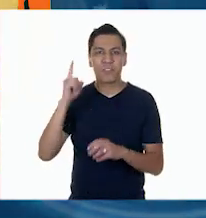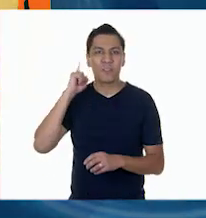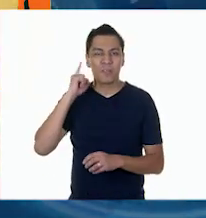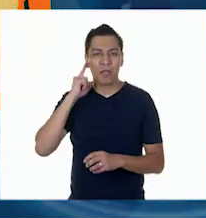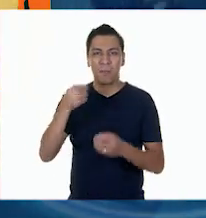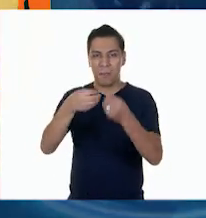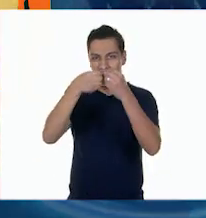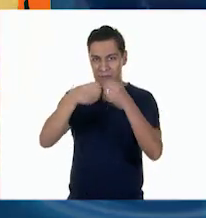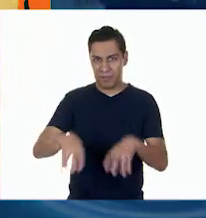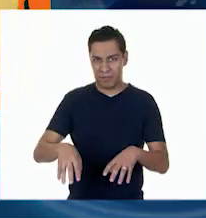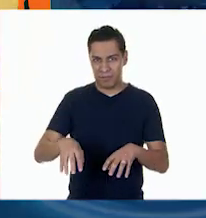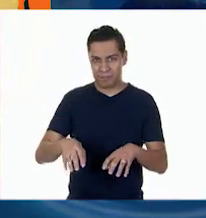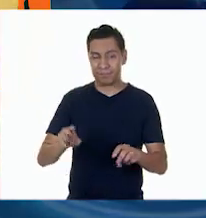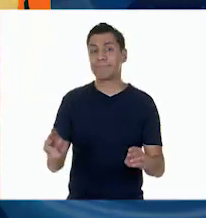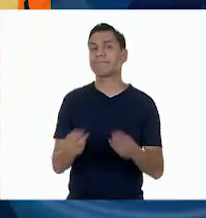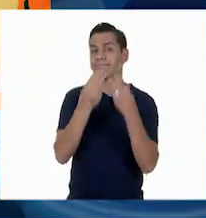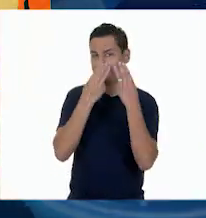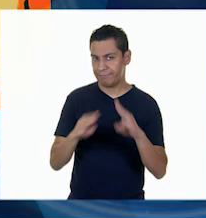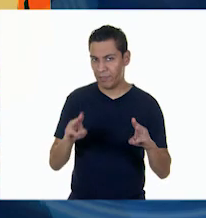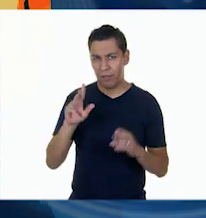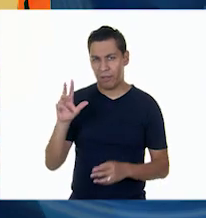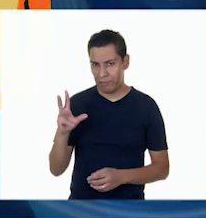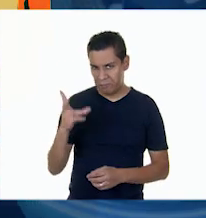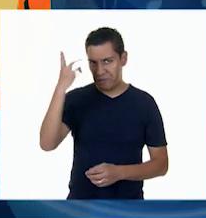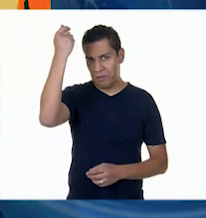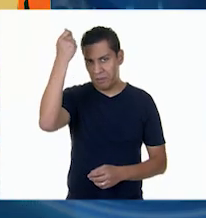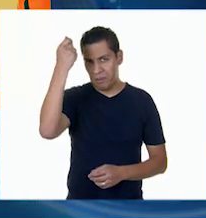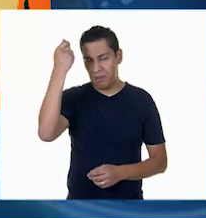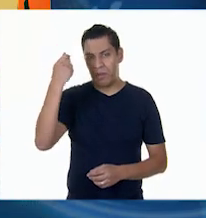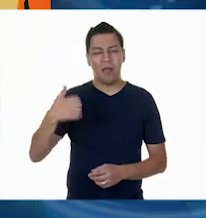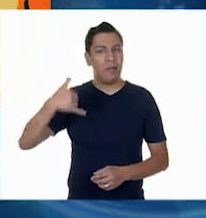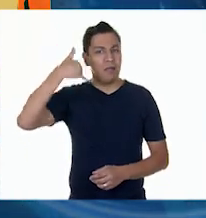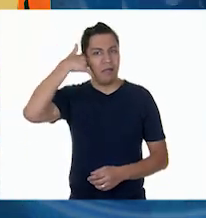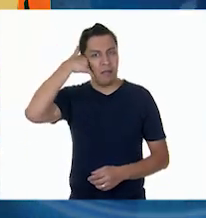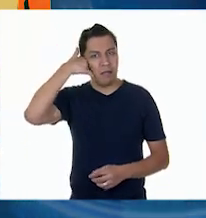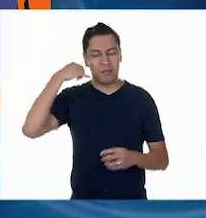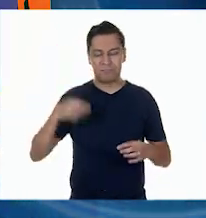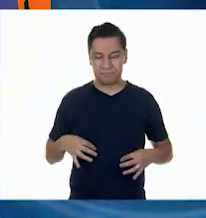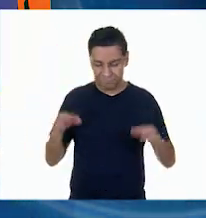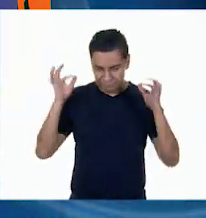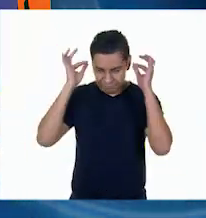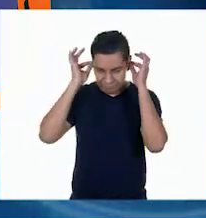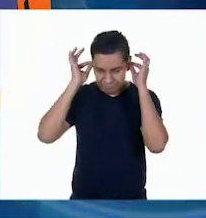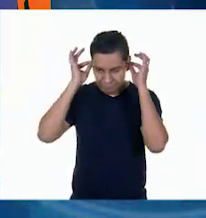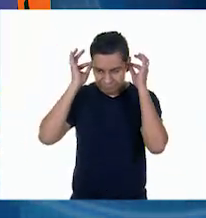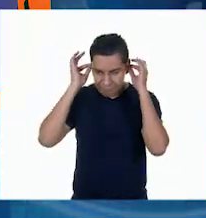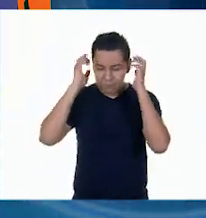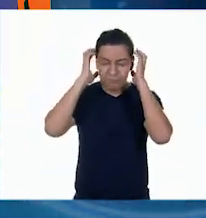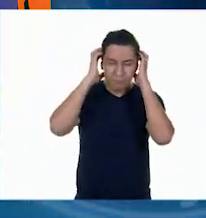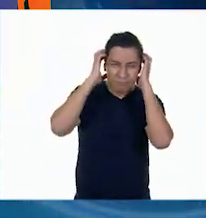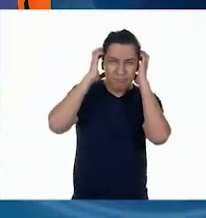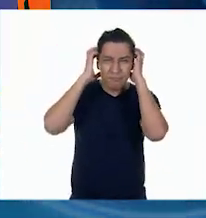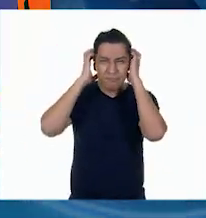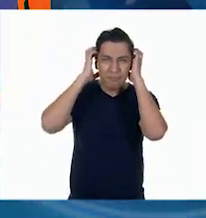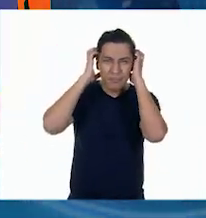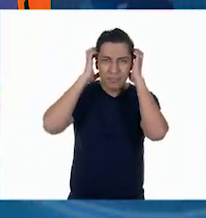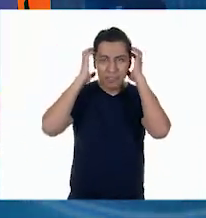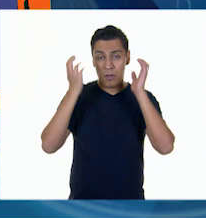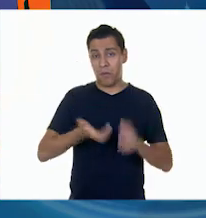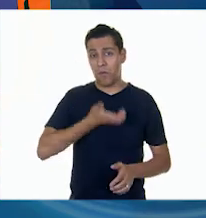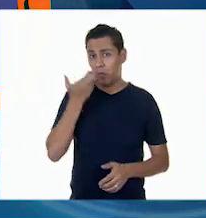tecnologías como la música portátil que tenemos últimamente y que, no sé, hace 50 años no era común